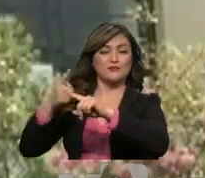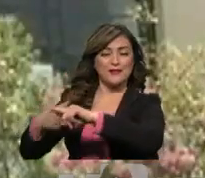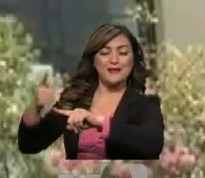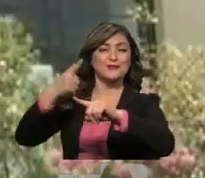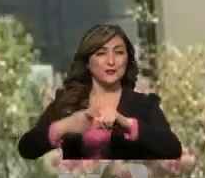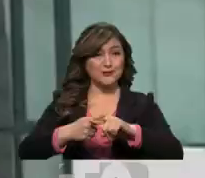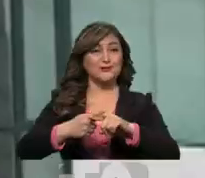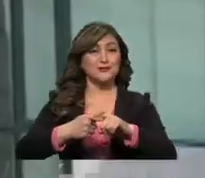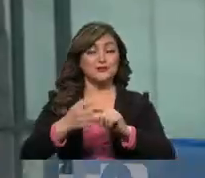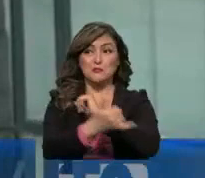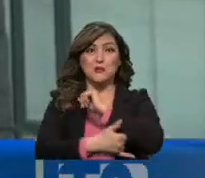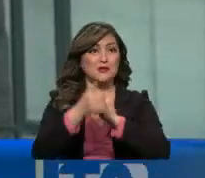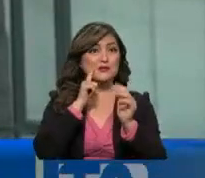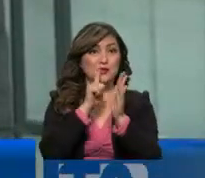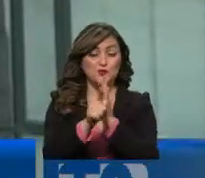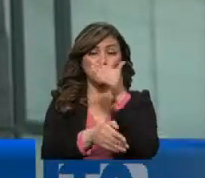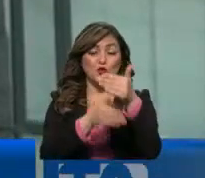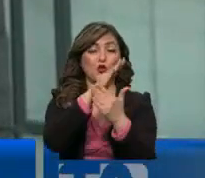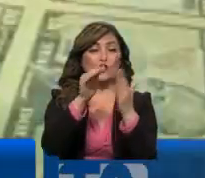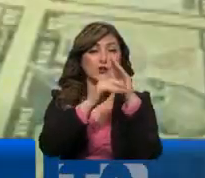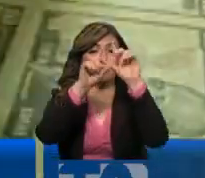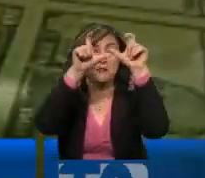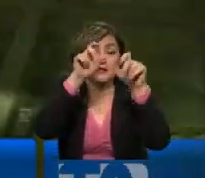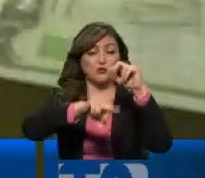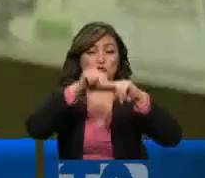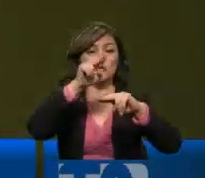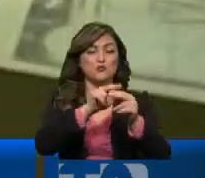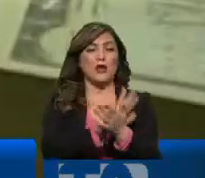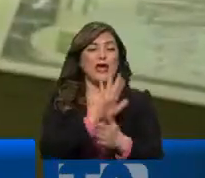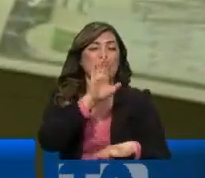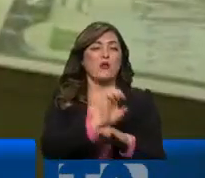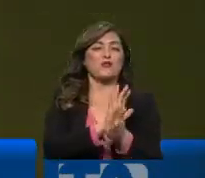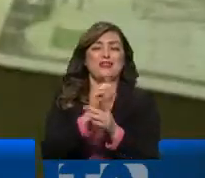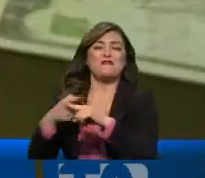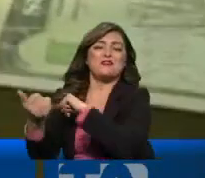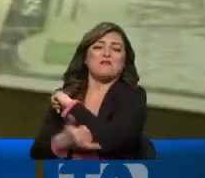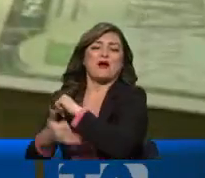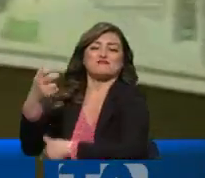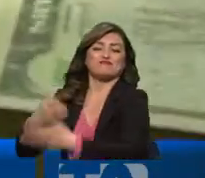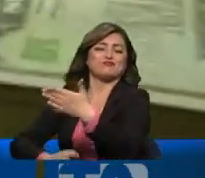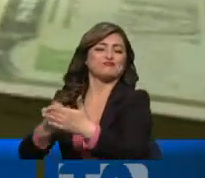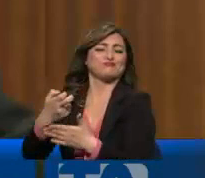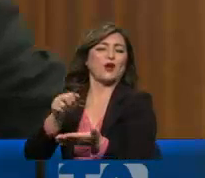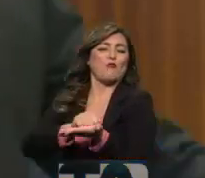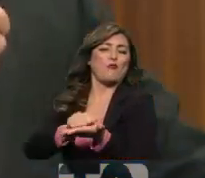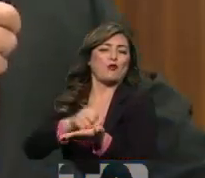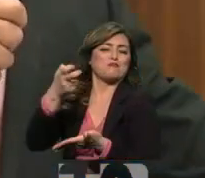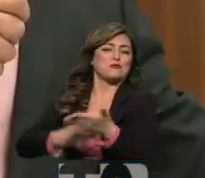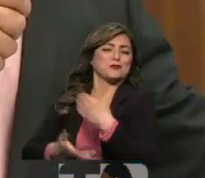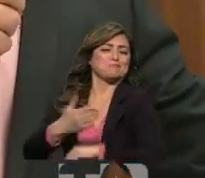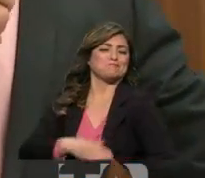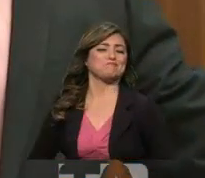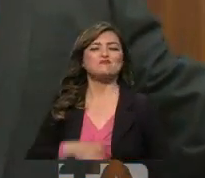la constructora, en Ecuador no se realizó nada. Y en este caso también habrían existido desvanecimiento de glosas. Y